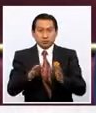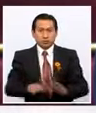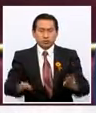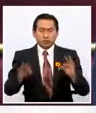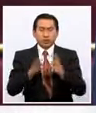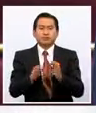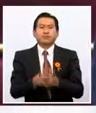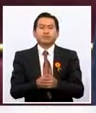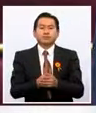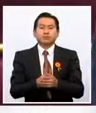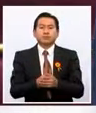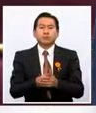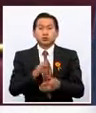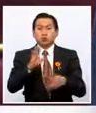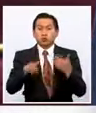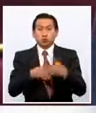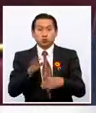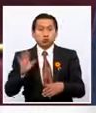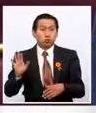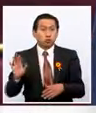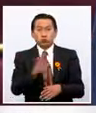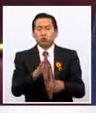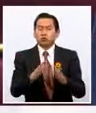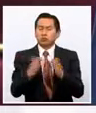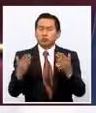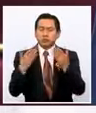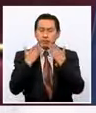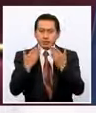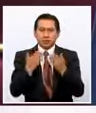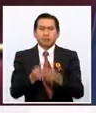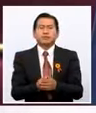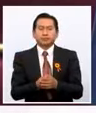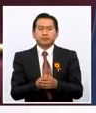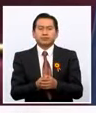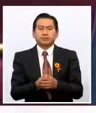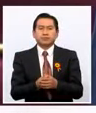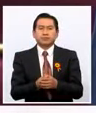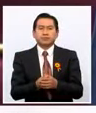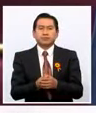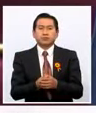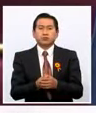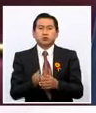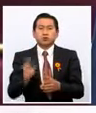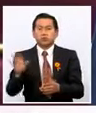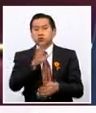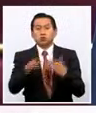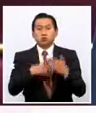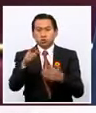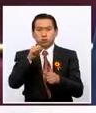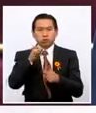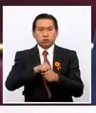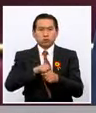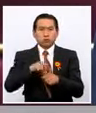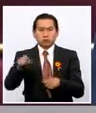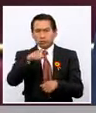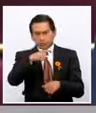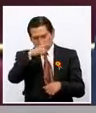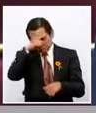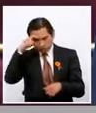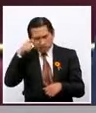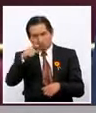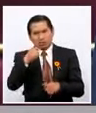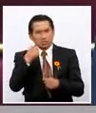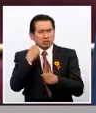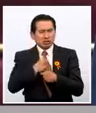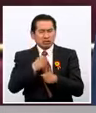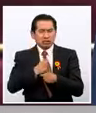a todos ellos muchas gracias porque todos ellos han trabajado y se han sacrificado en